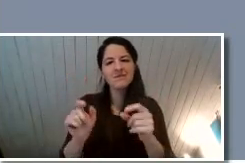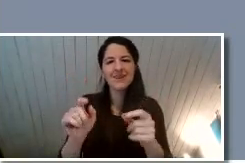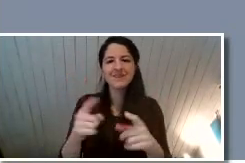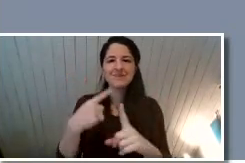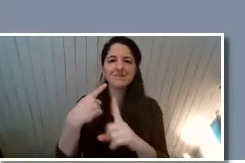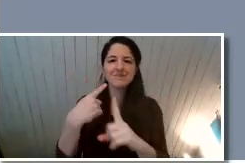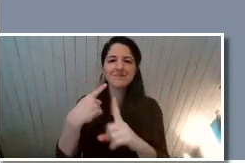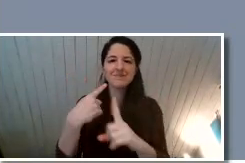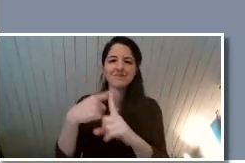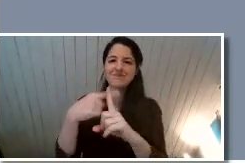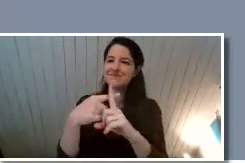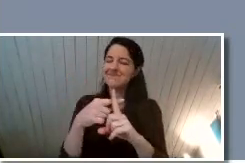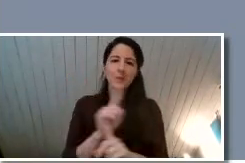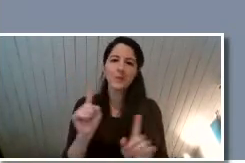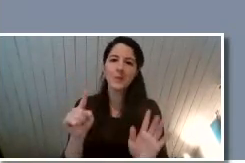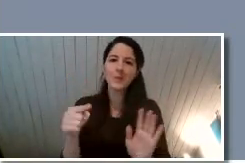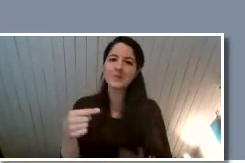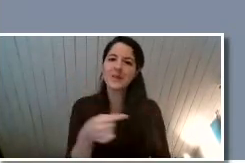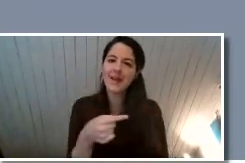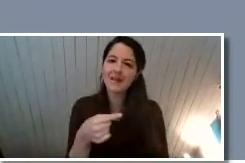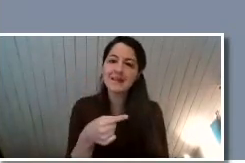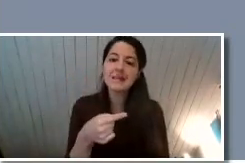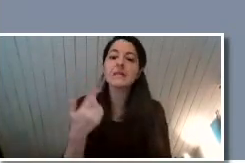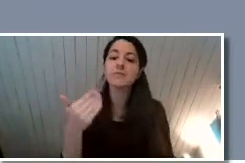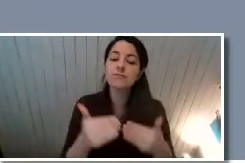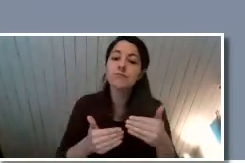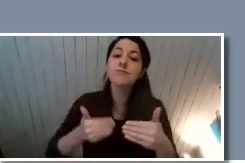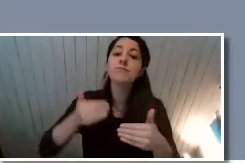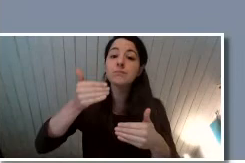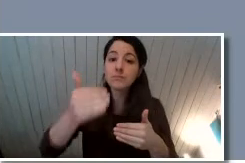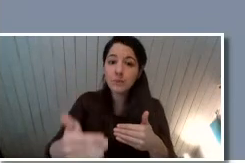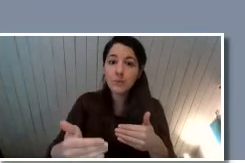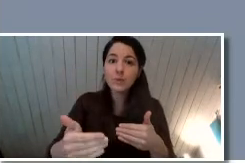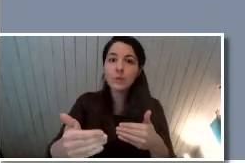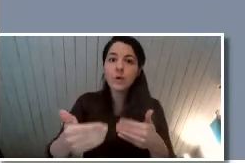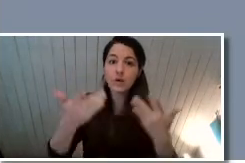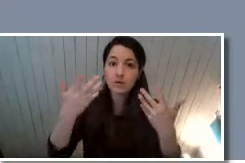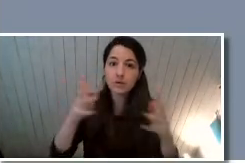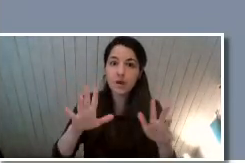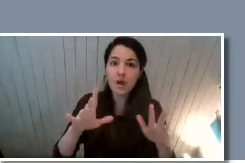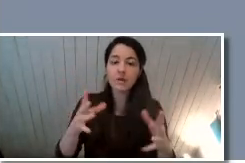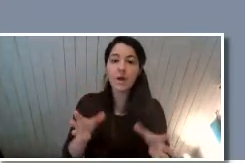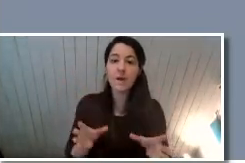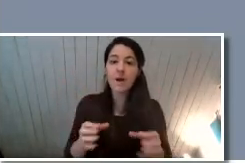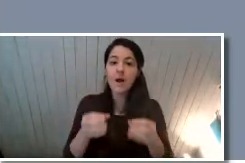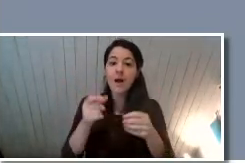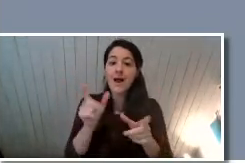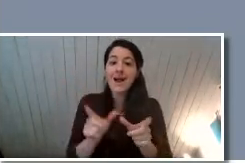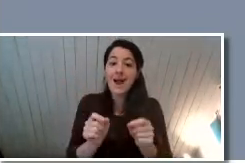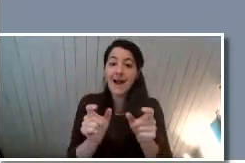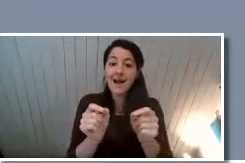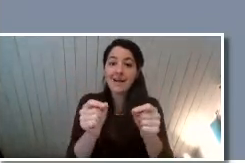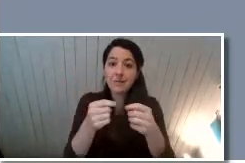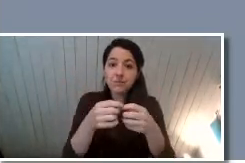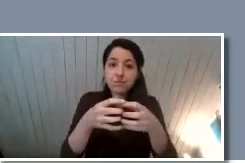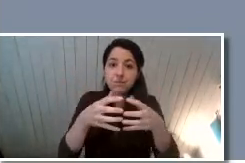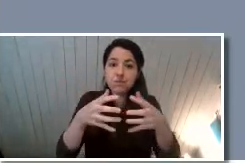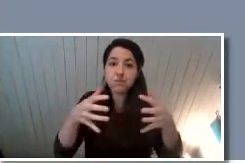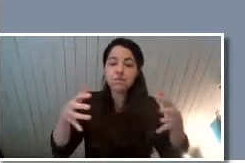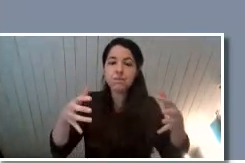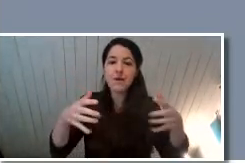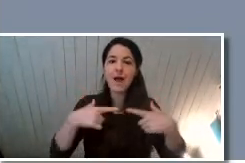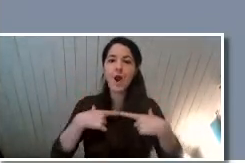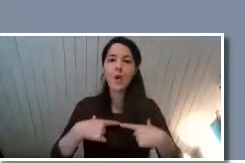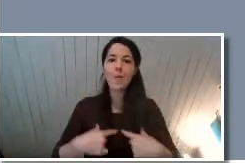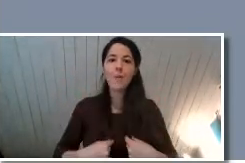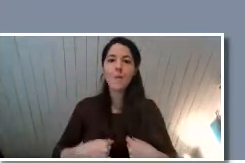pues también se supo que tenía metástasis en el pulmón, y no pasó mucho tiempo hasta que falleció.